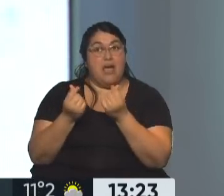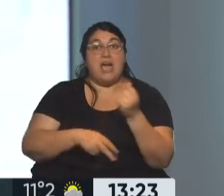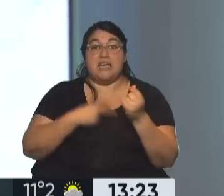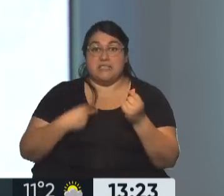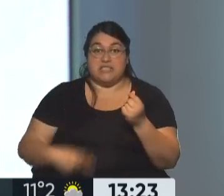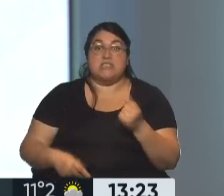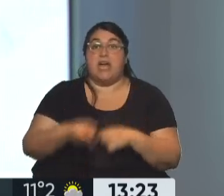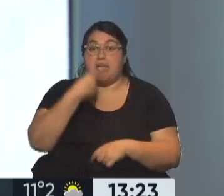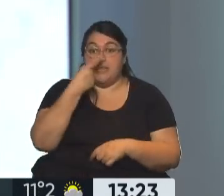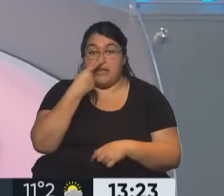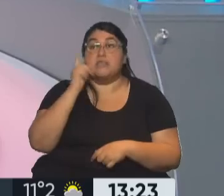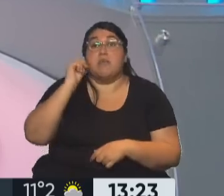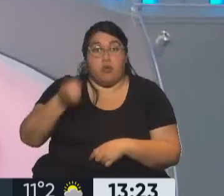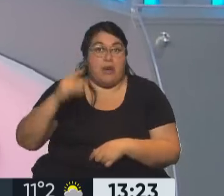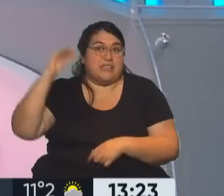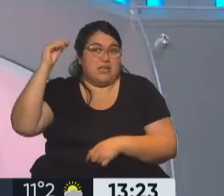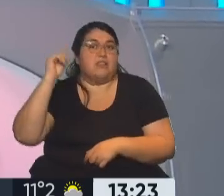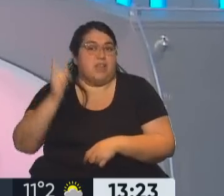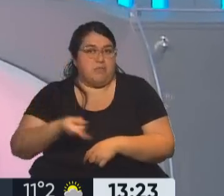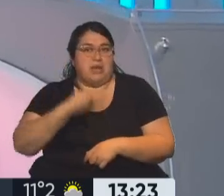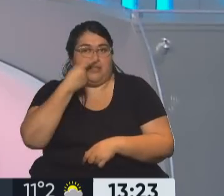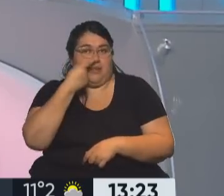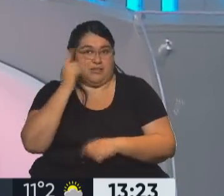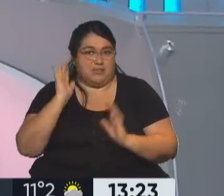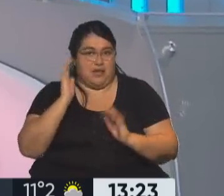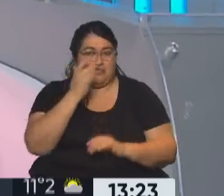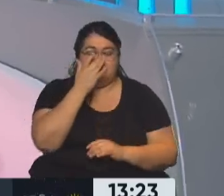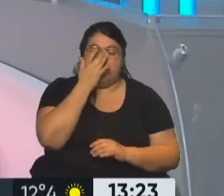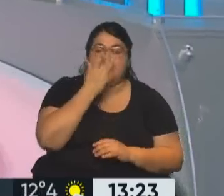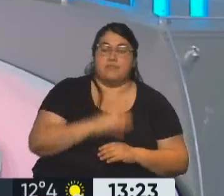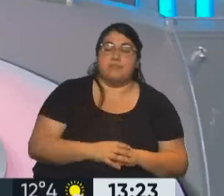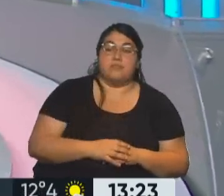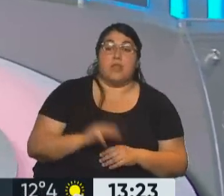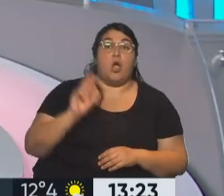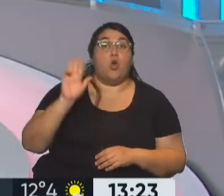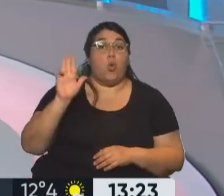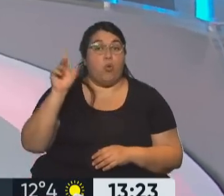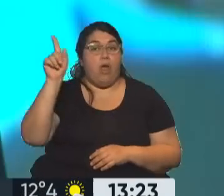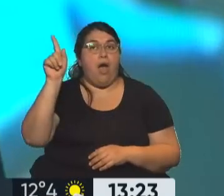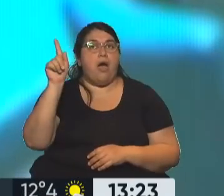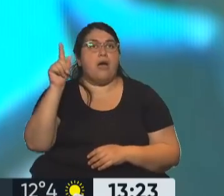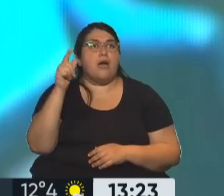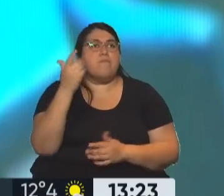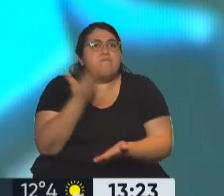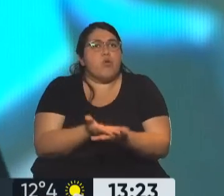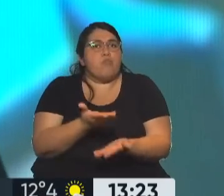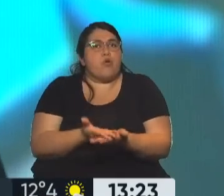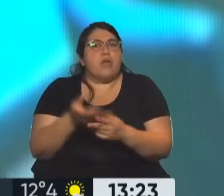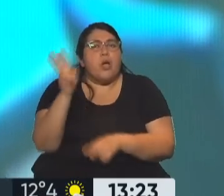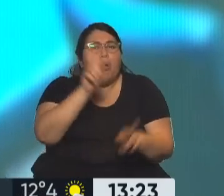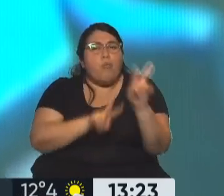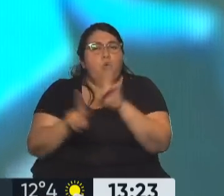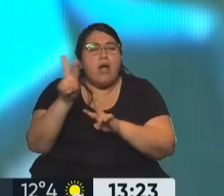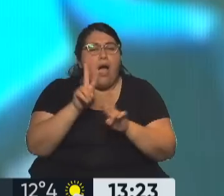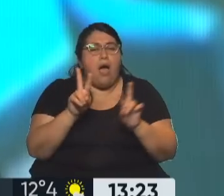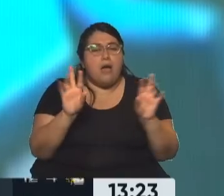le interesa a países como Brasil. Pero cómo a través de Lula es interesante que se impone esa agenda que busca una